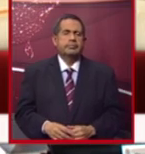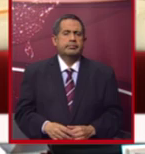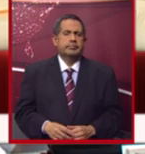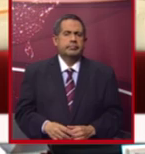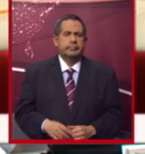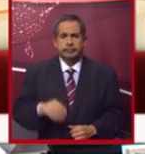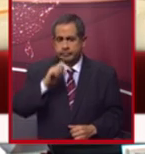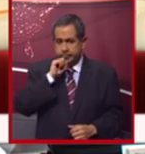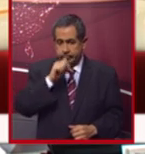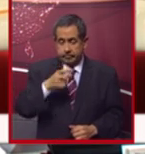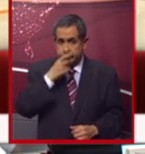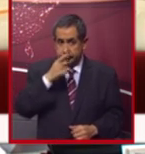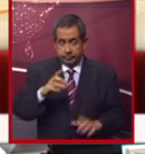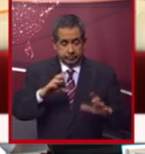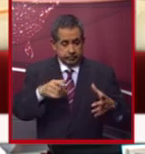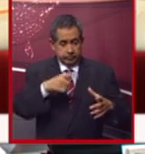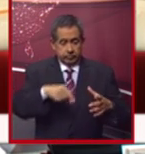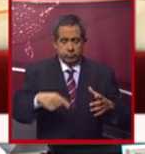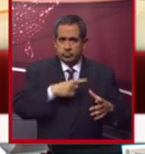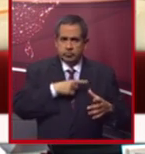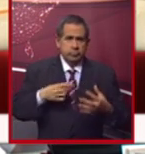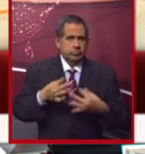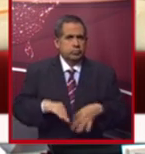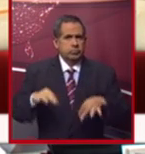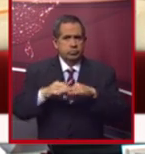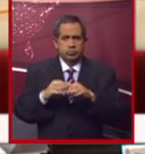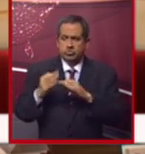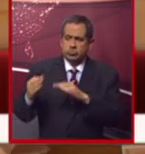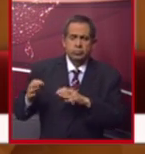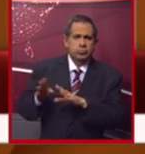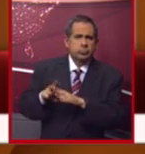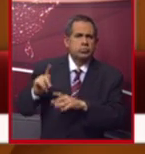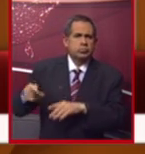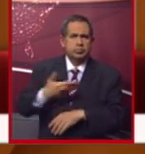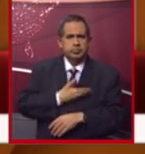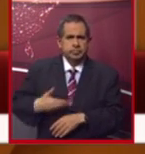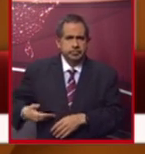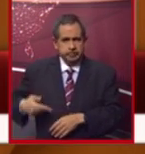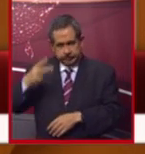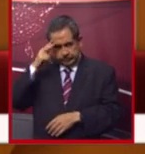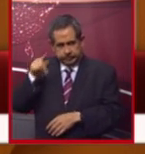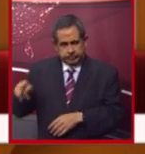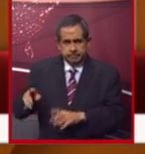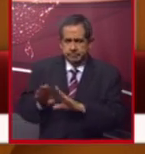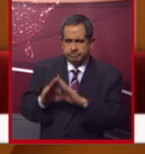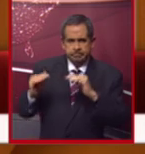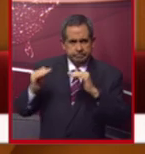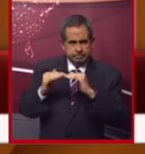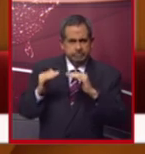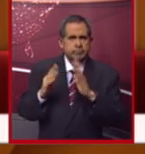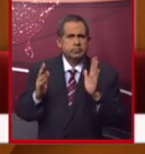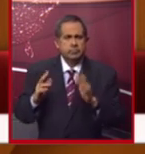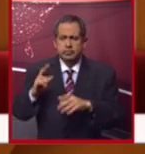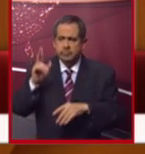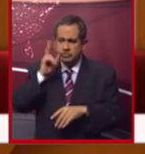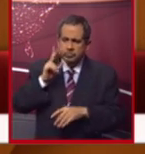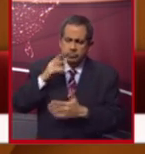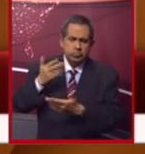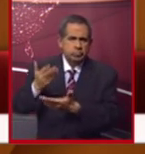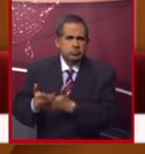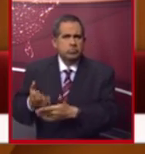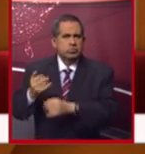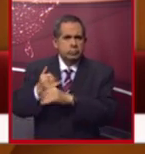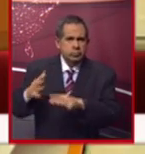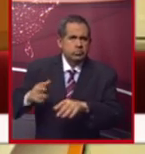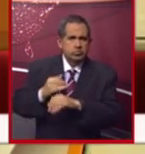Aseguró que los organismos de transparencia deben jugar un papel frente al proceder de la Presidencia de la República respecto de la rendición de cuentas y la